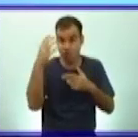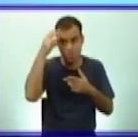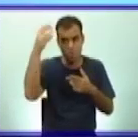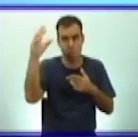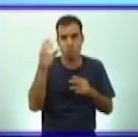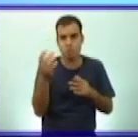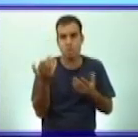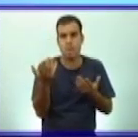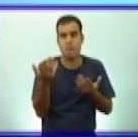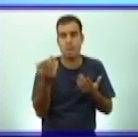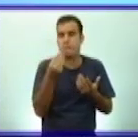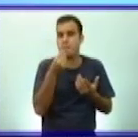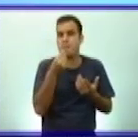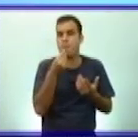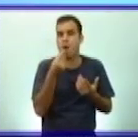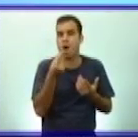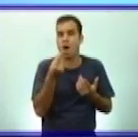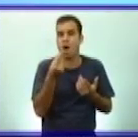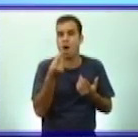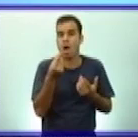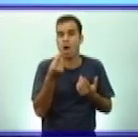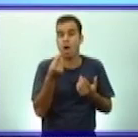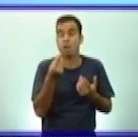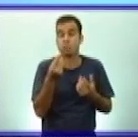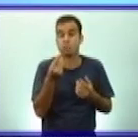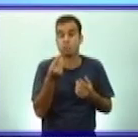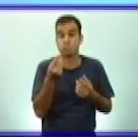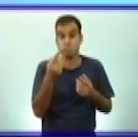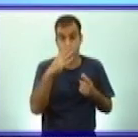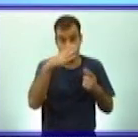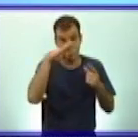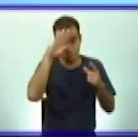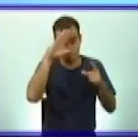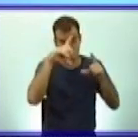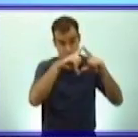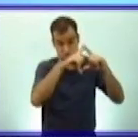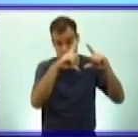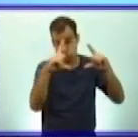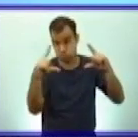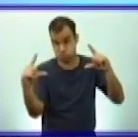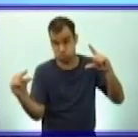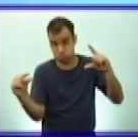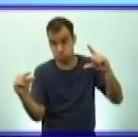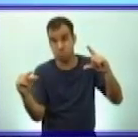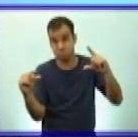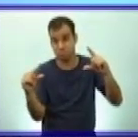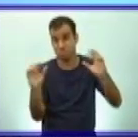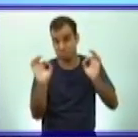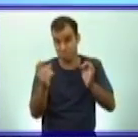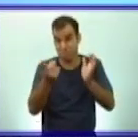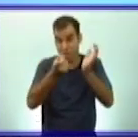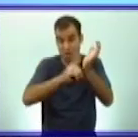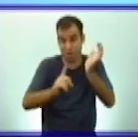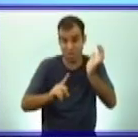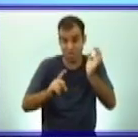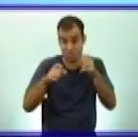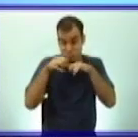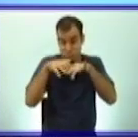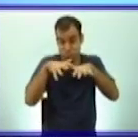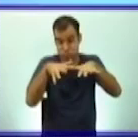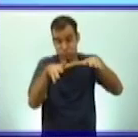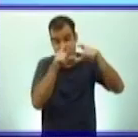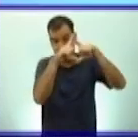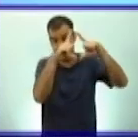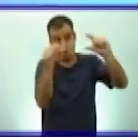para llegar a todo el territorio esta forma de energía, la corriente eléctrica. Entonces,